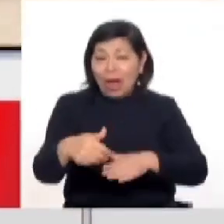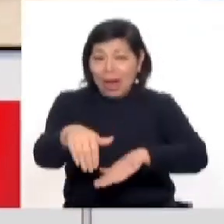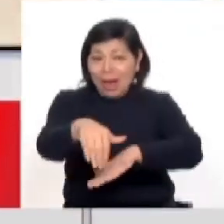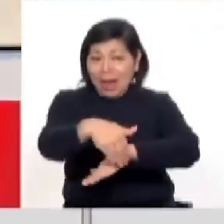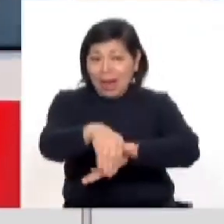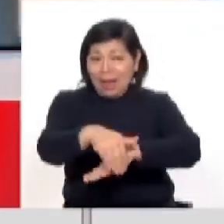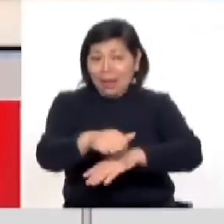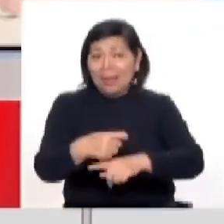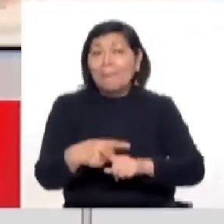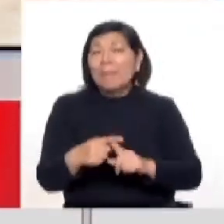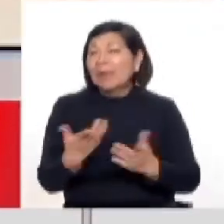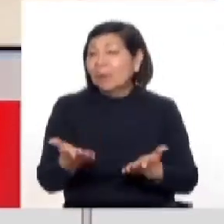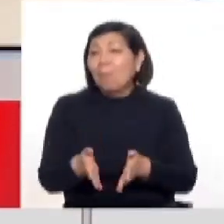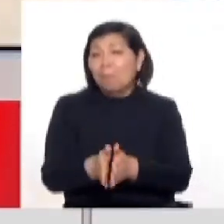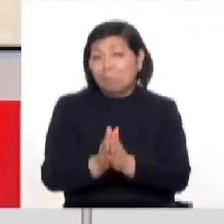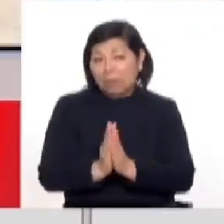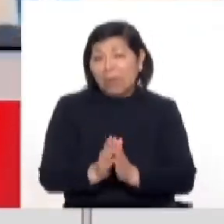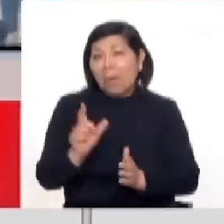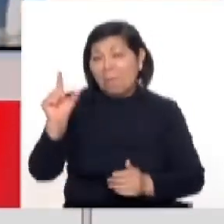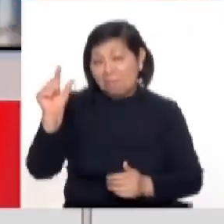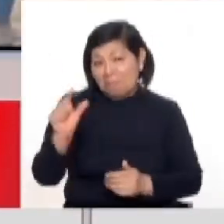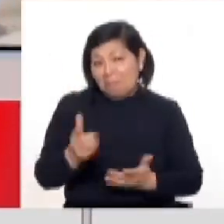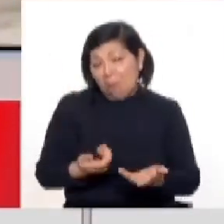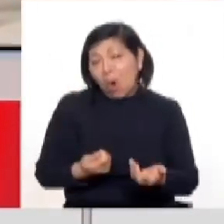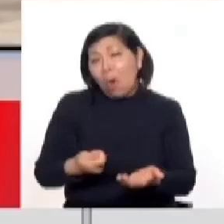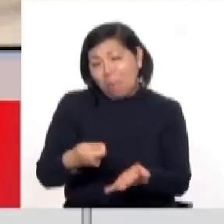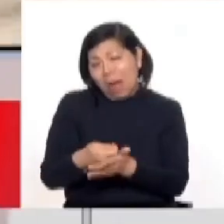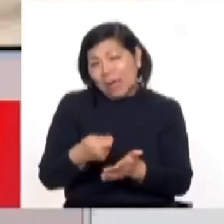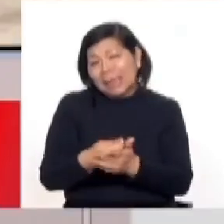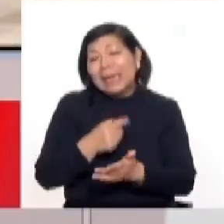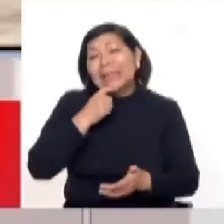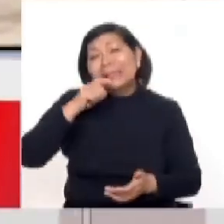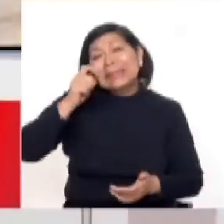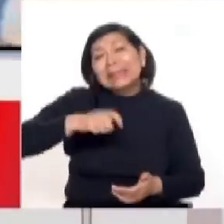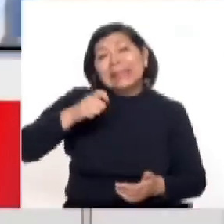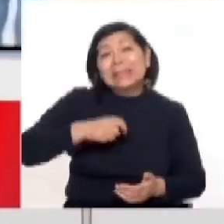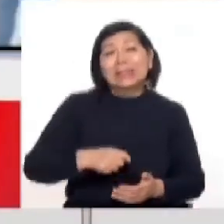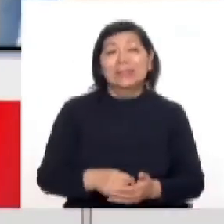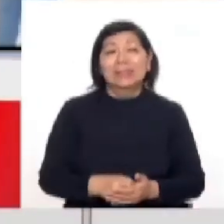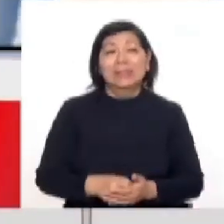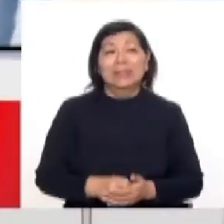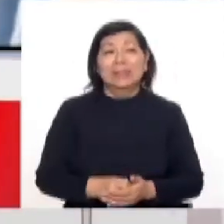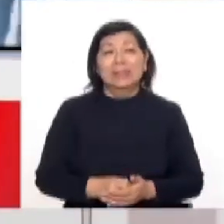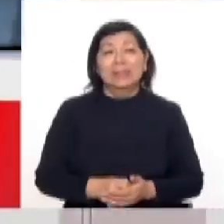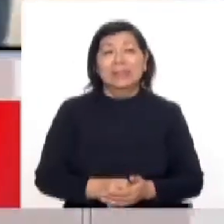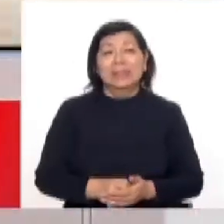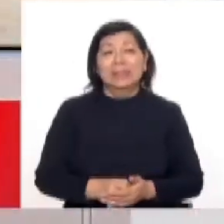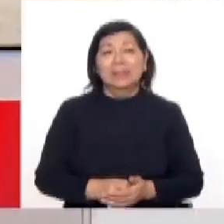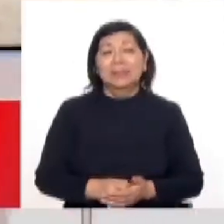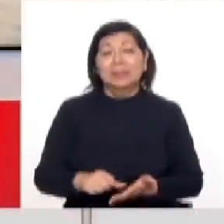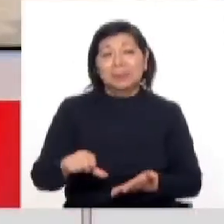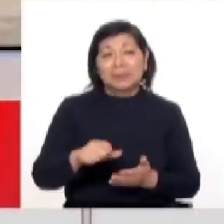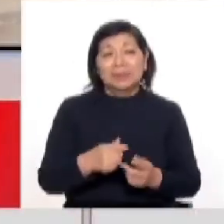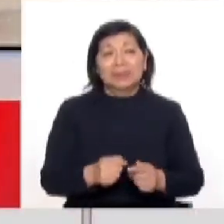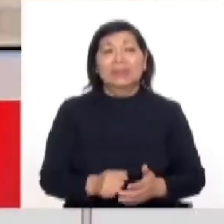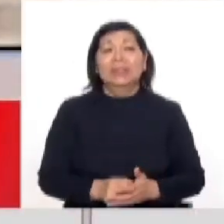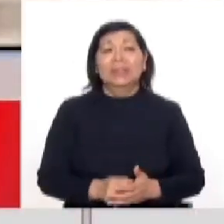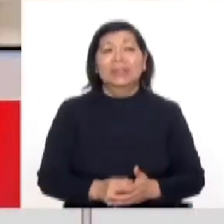de la ciudad precisamente para poder ofertar su producto. Sí, el feriado me imagino me voy a la Plaza de Armas con